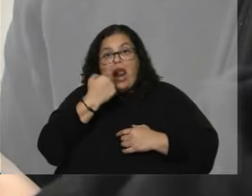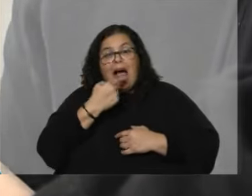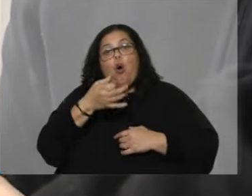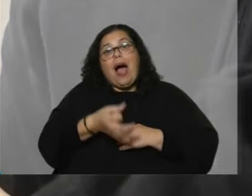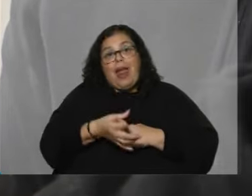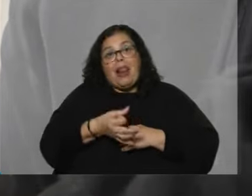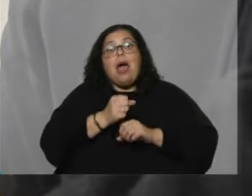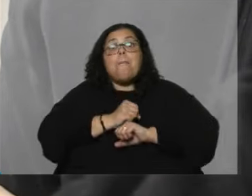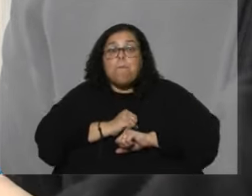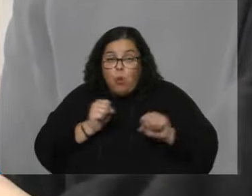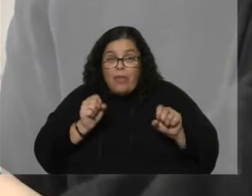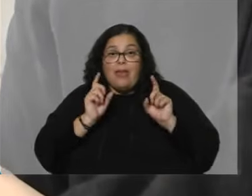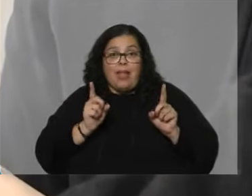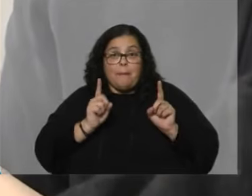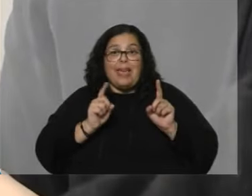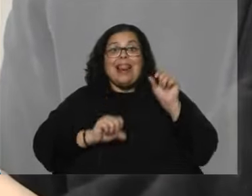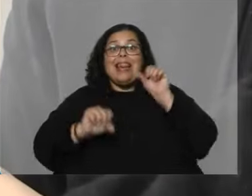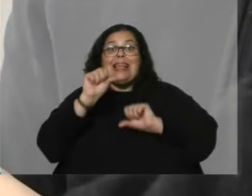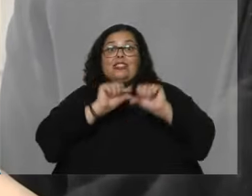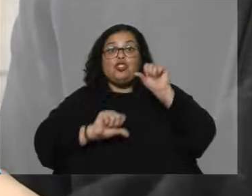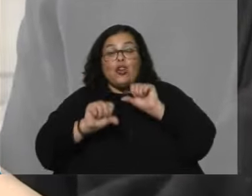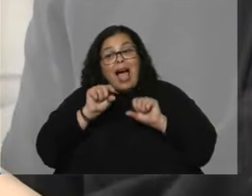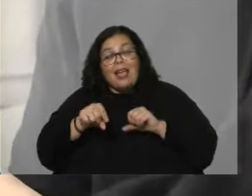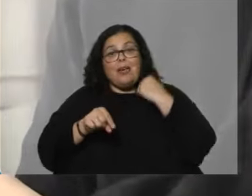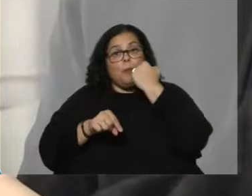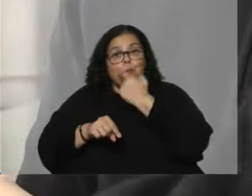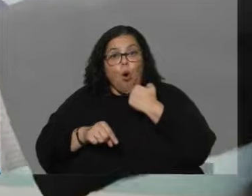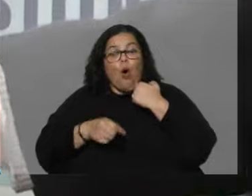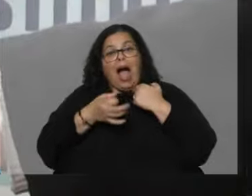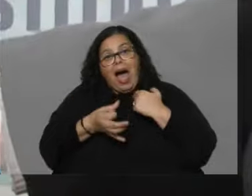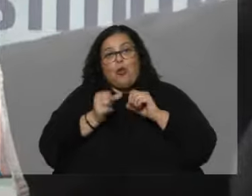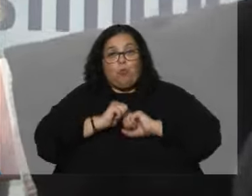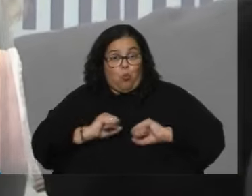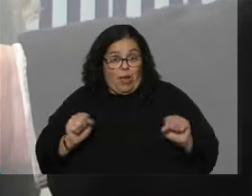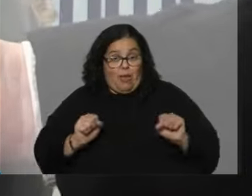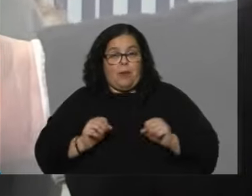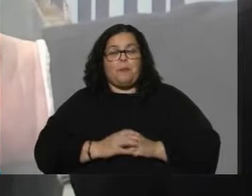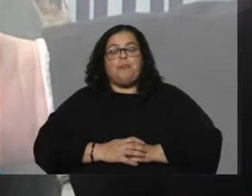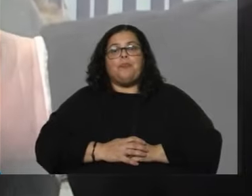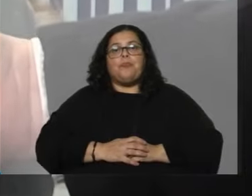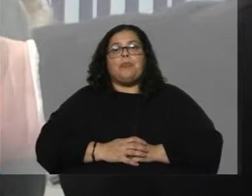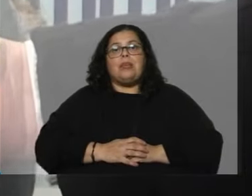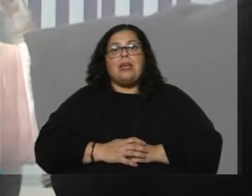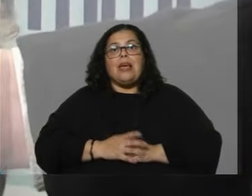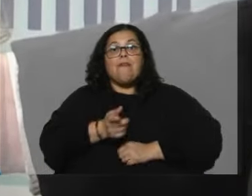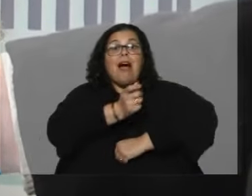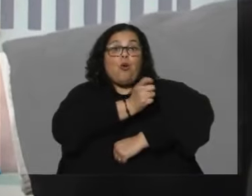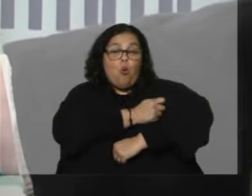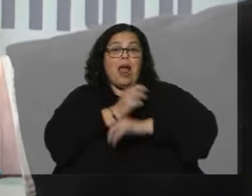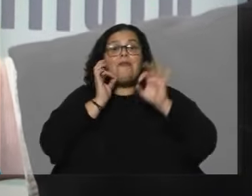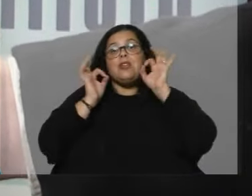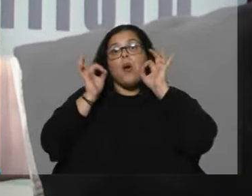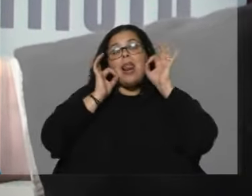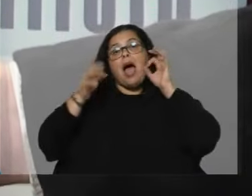caso pueden verse sencillamente lesiones en esas mucosas y no expandirse más. En realidad, las vacunas que tenemos para la viruela del mono son las